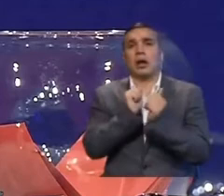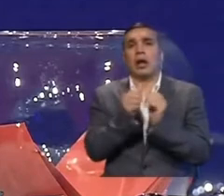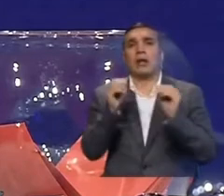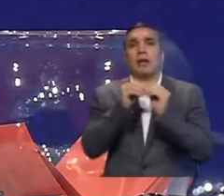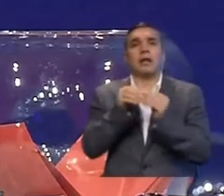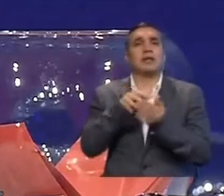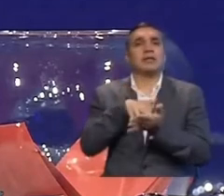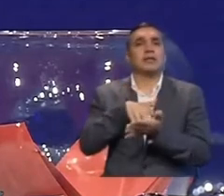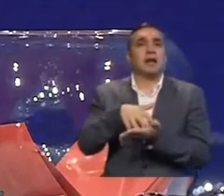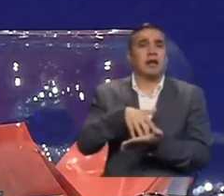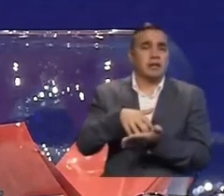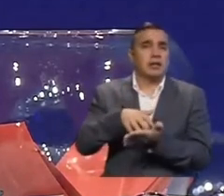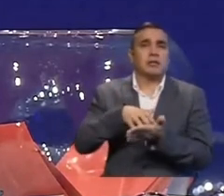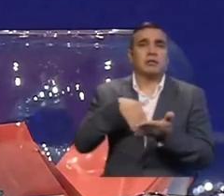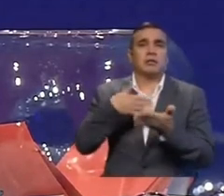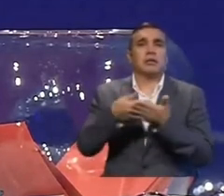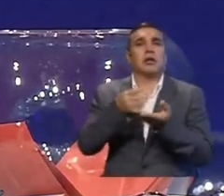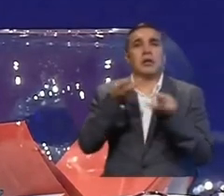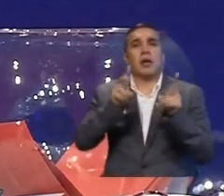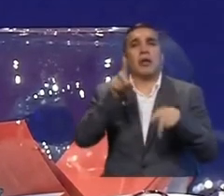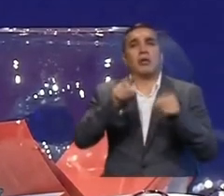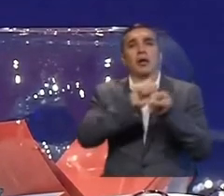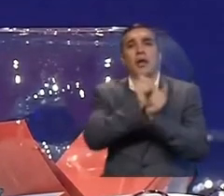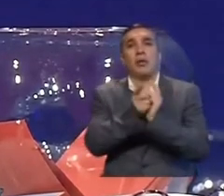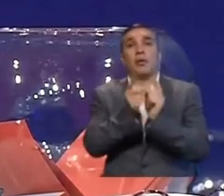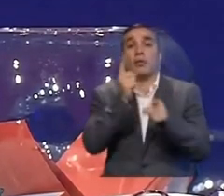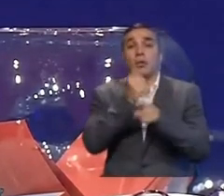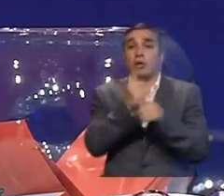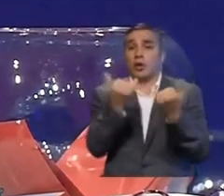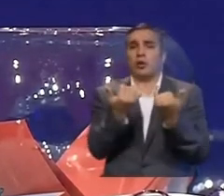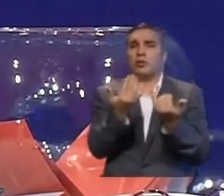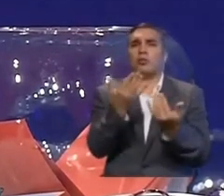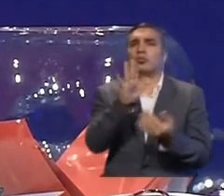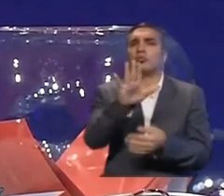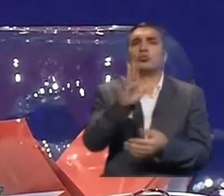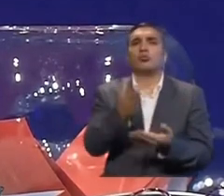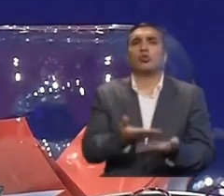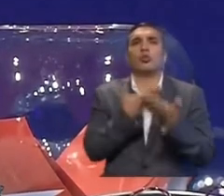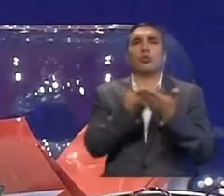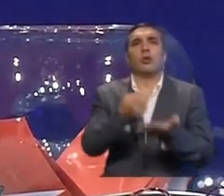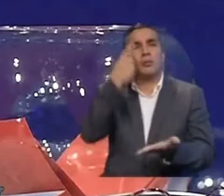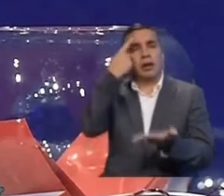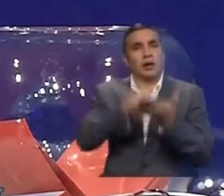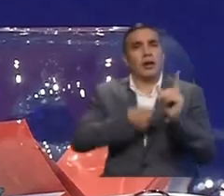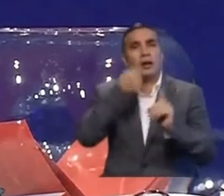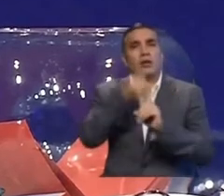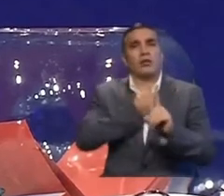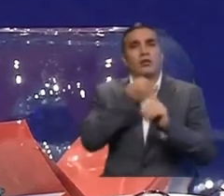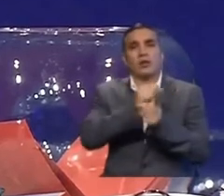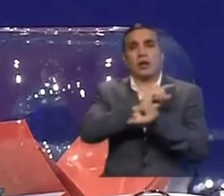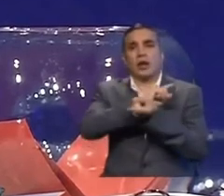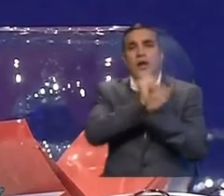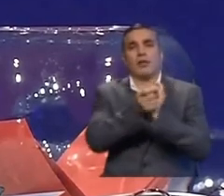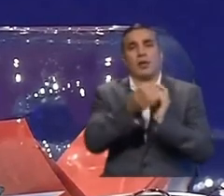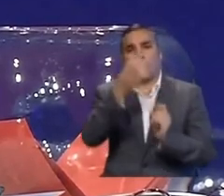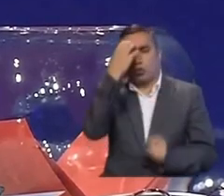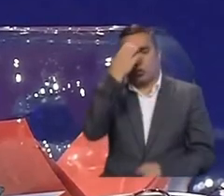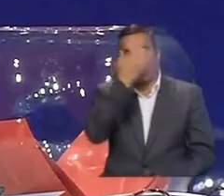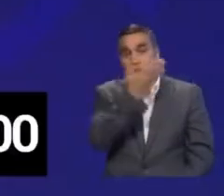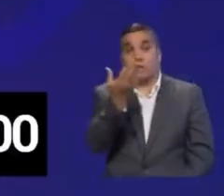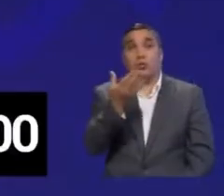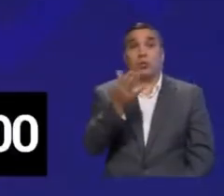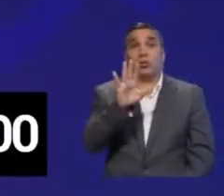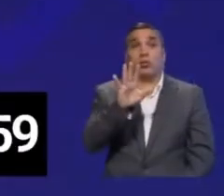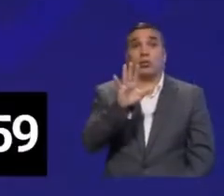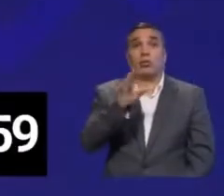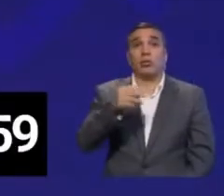flexible, global, incierto y cambiante. Ante este panorama, ¿cuál va a ser su propuesta para enfrentar el cambio educativo? Vamos a